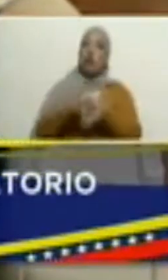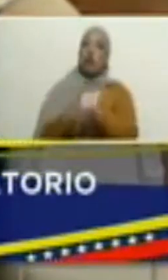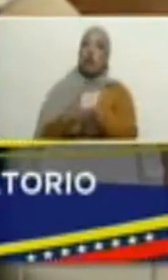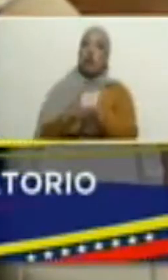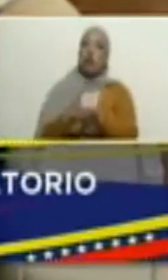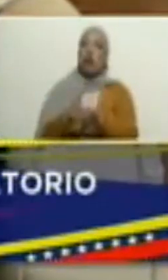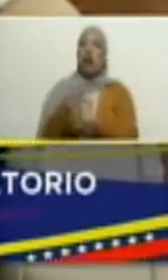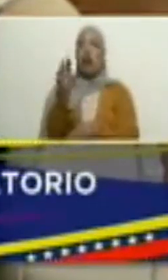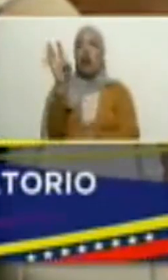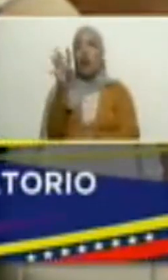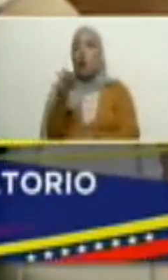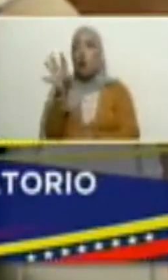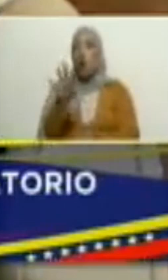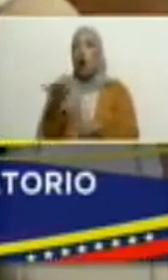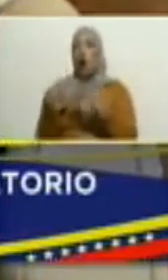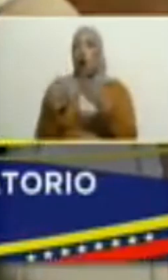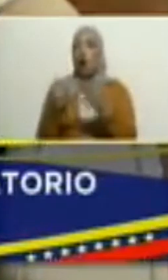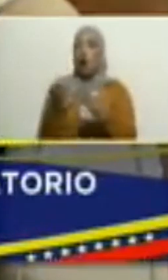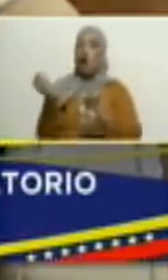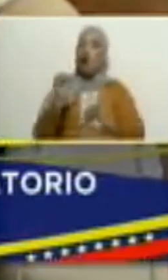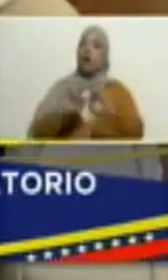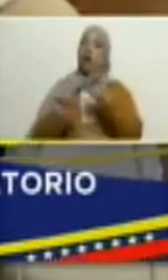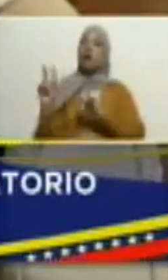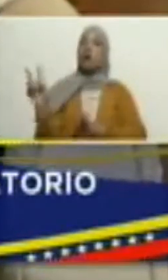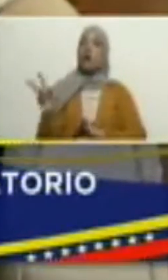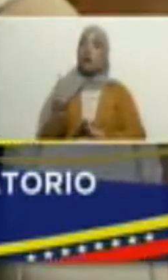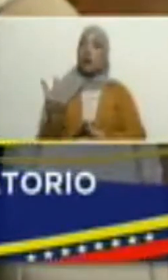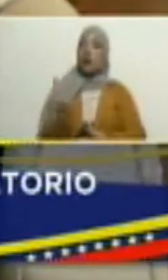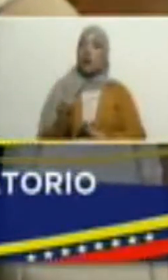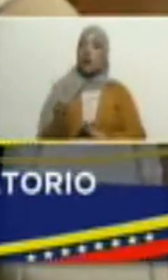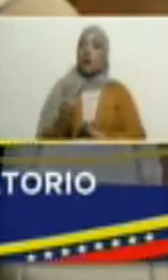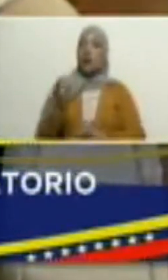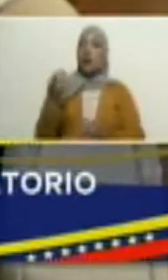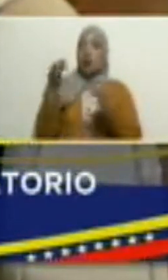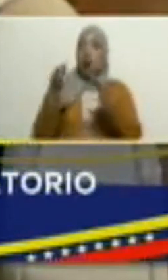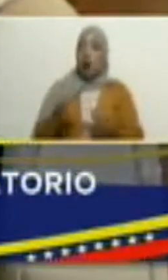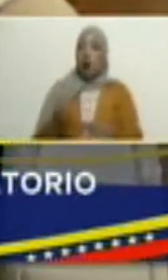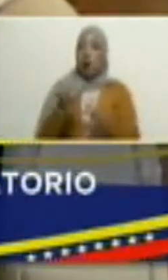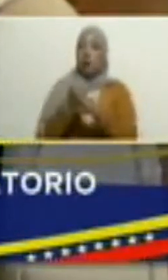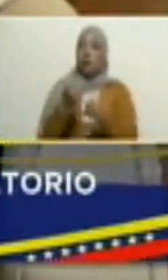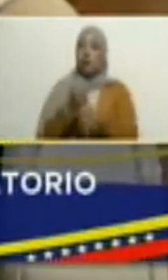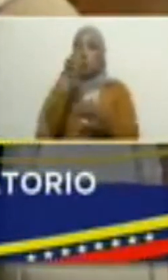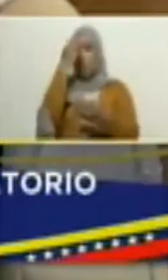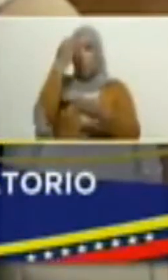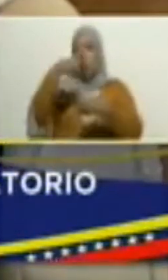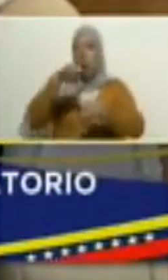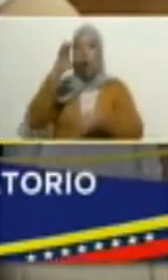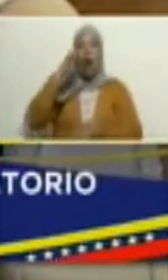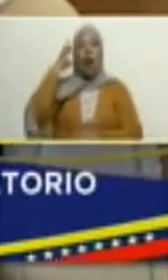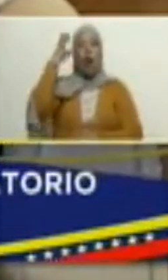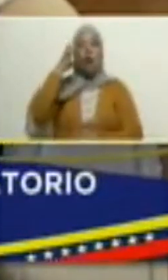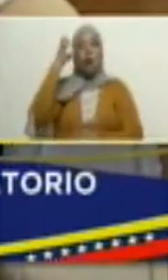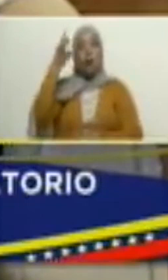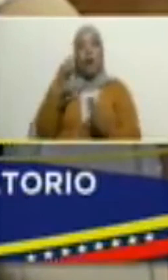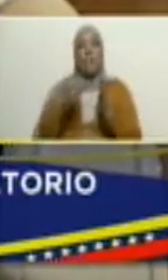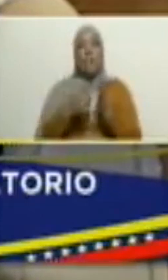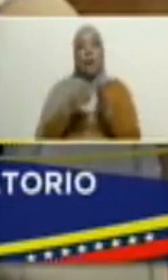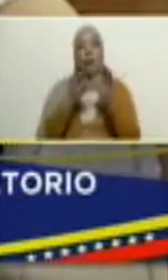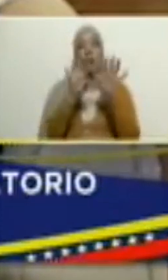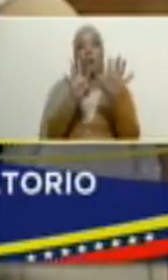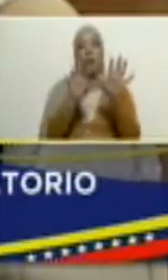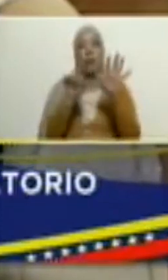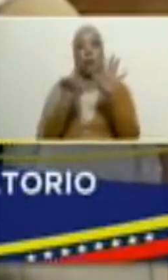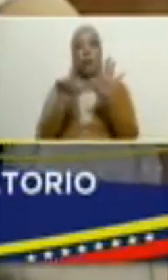Guayana Esequiba entre todas y todos los venezolanos. Se ratifica la vigencia del Acuerdo de Ginebra de 1966,